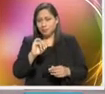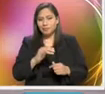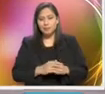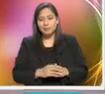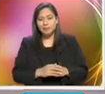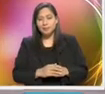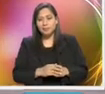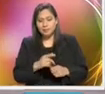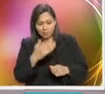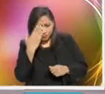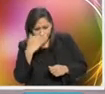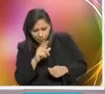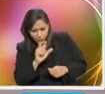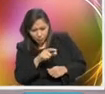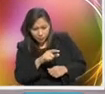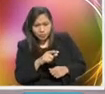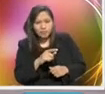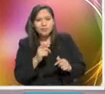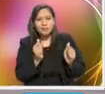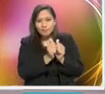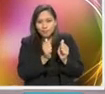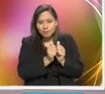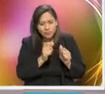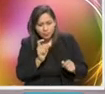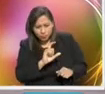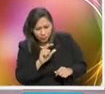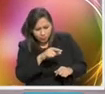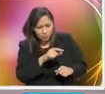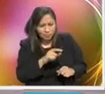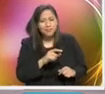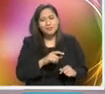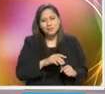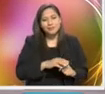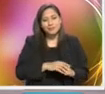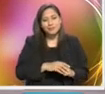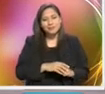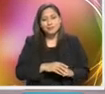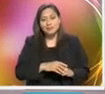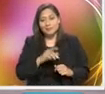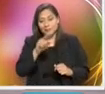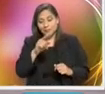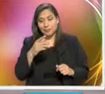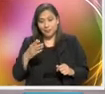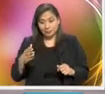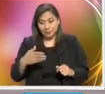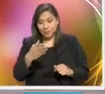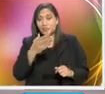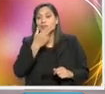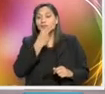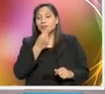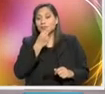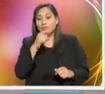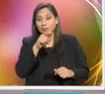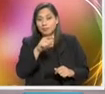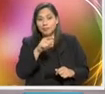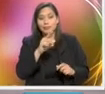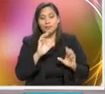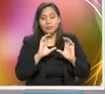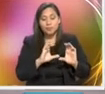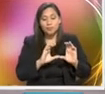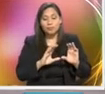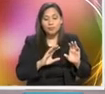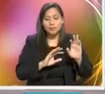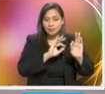Sabes exactamente en qué momento van a comenzar su etapa de apareamiento. Los peces machos son los que se encargan del cuidado